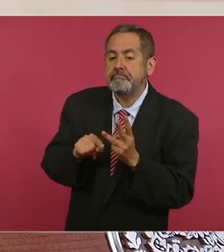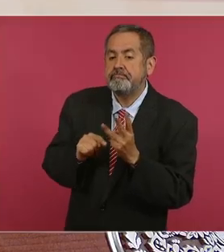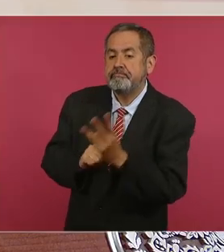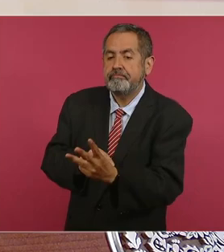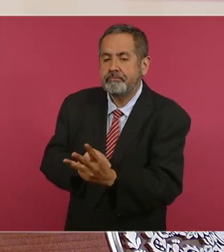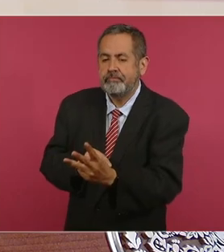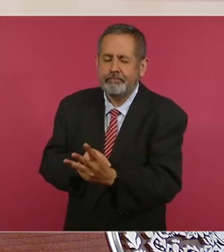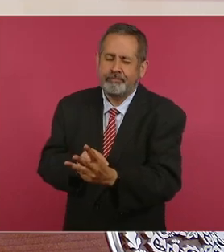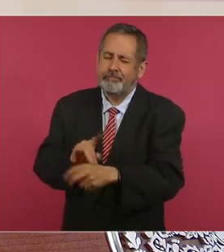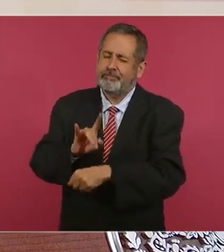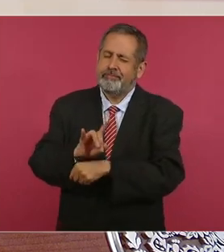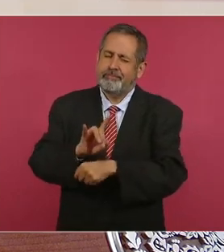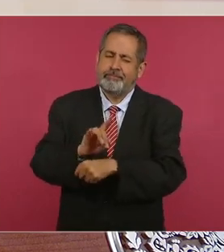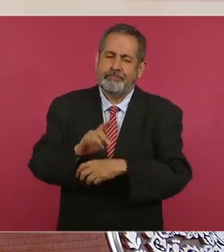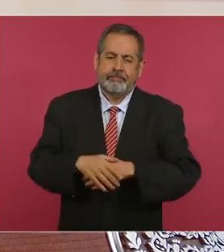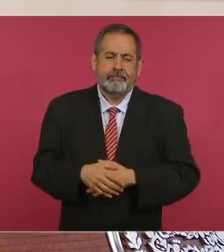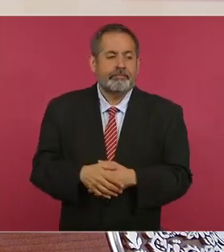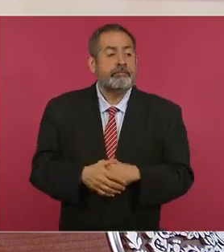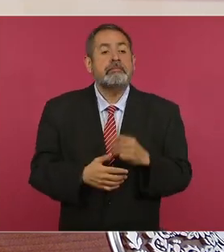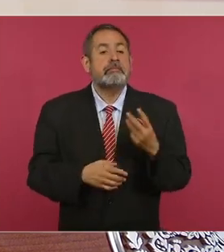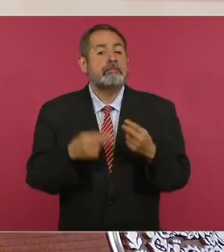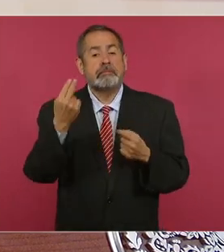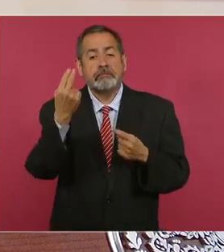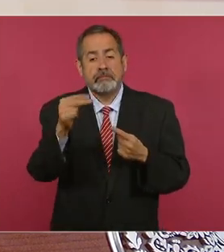¿Sí? Es decir, ahí van tres,